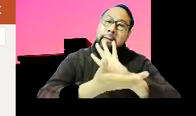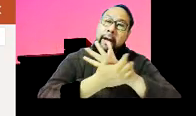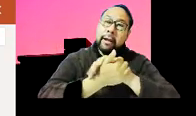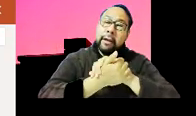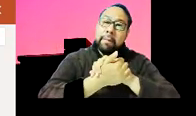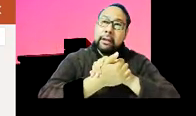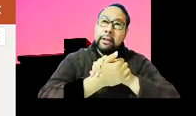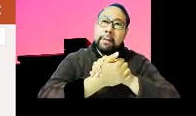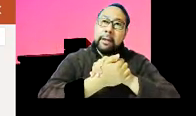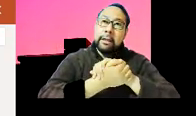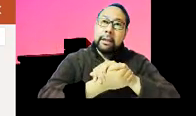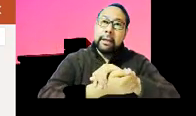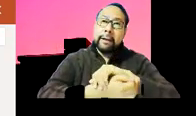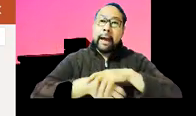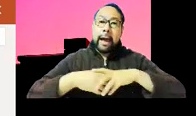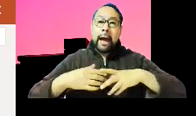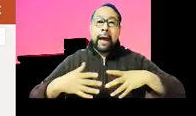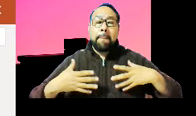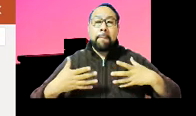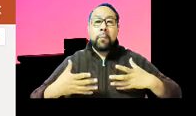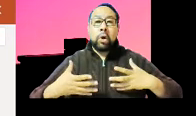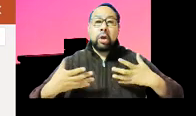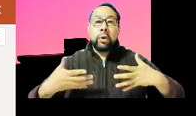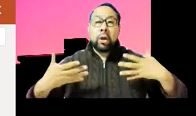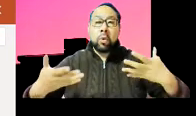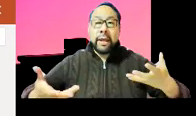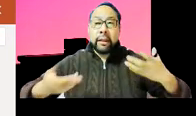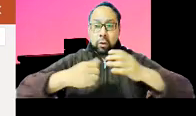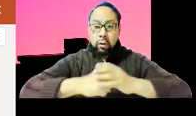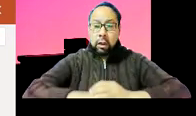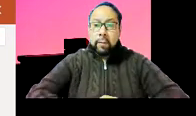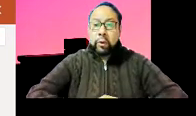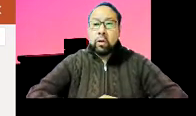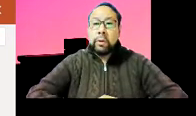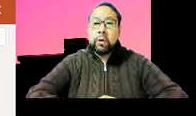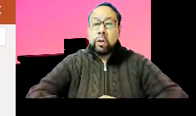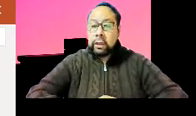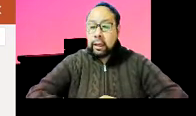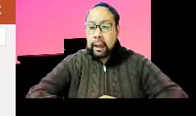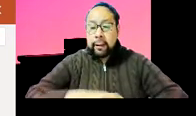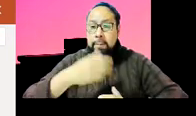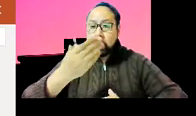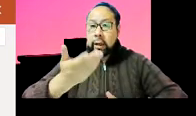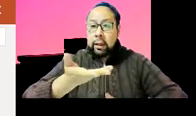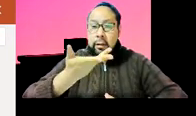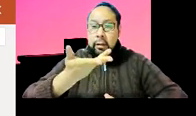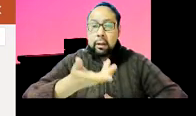que nos va a llevar precisamente a poner un argumento. No es lo mismo que yo diga,